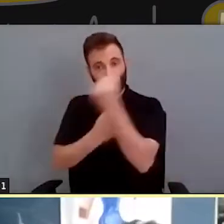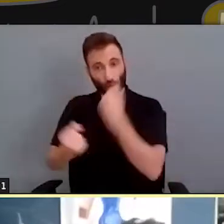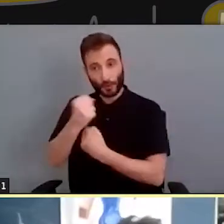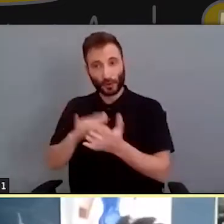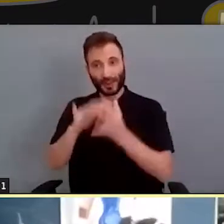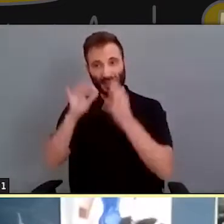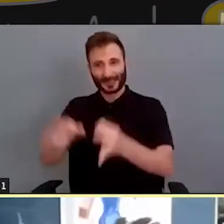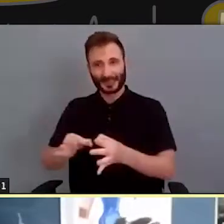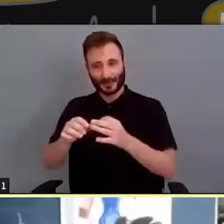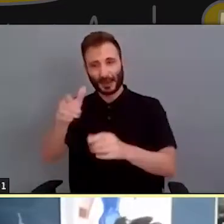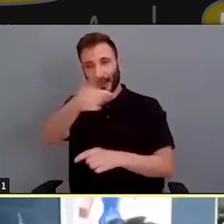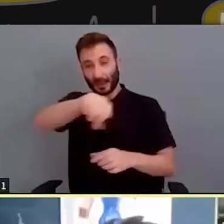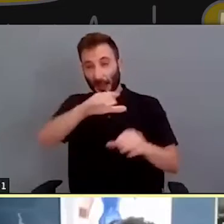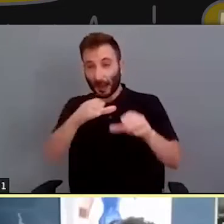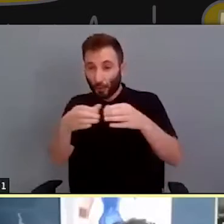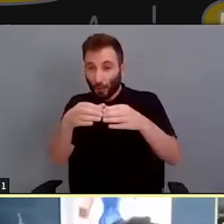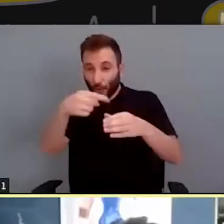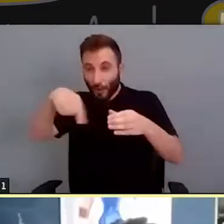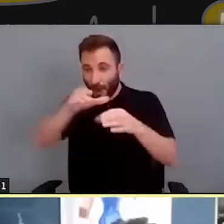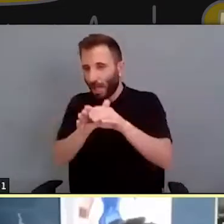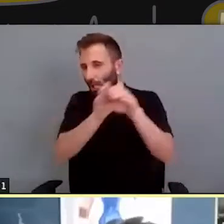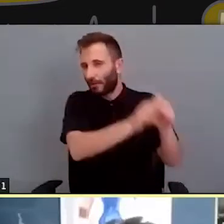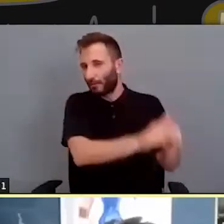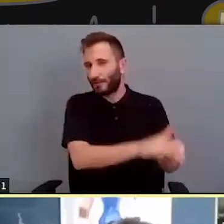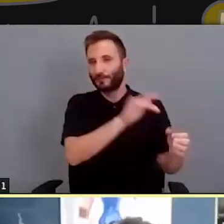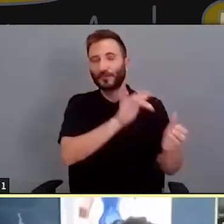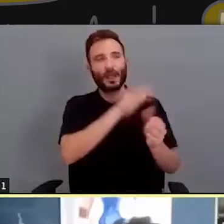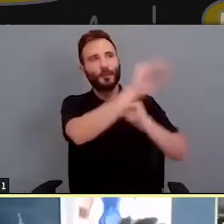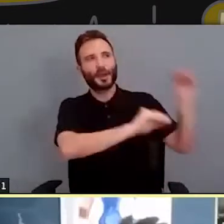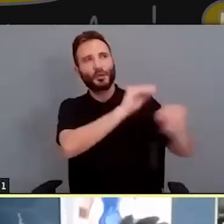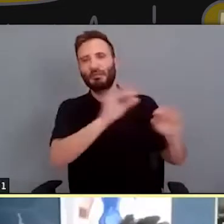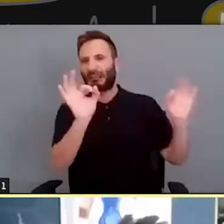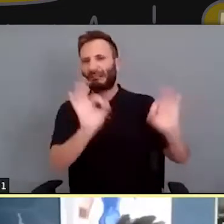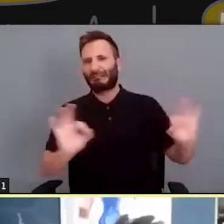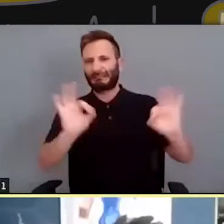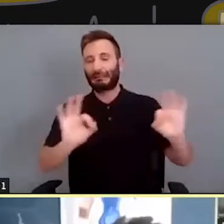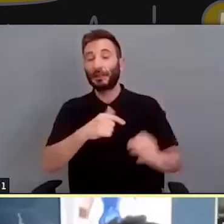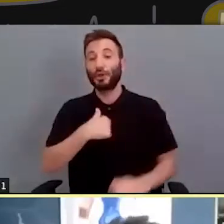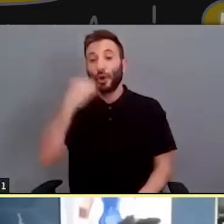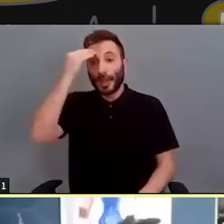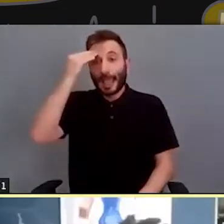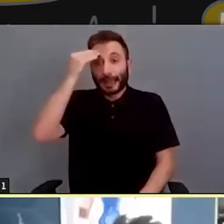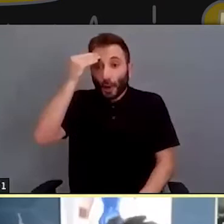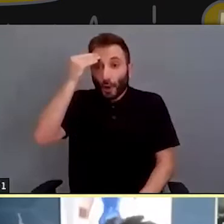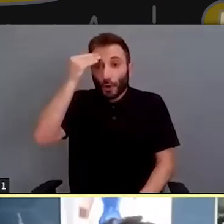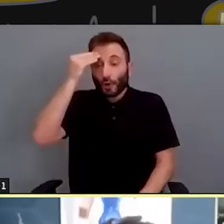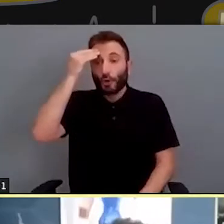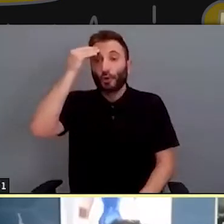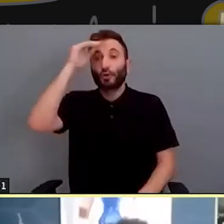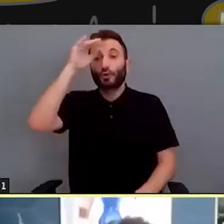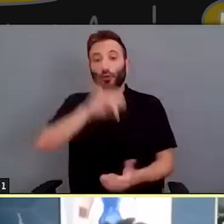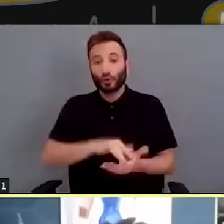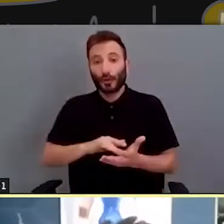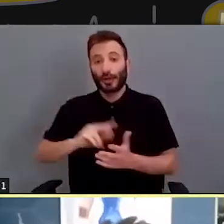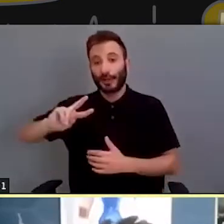poquito al margen y que no se les consulte sobre las cosas que se están haciendo? Pues yo creo que más bien estamos hablando del segundo